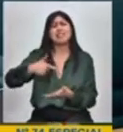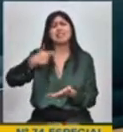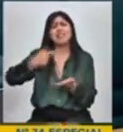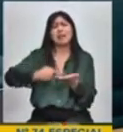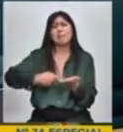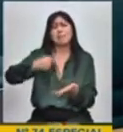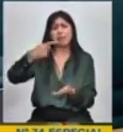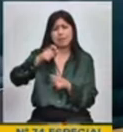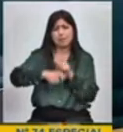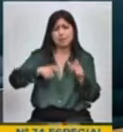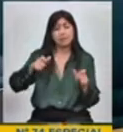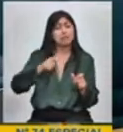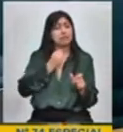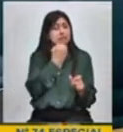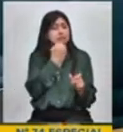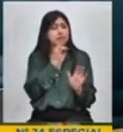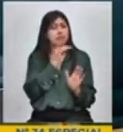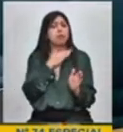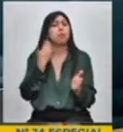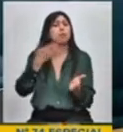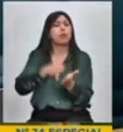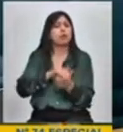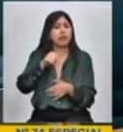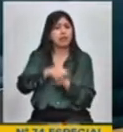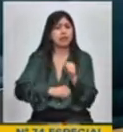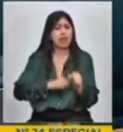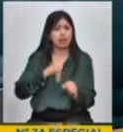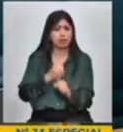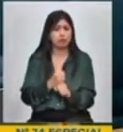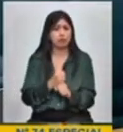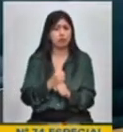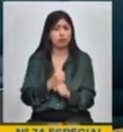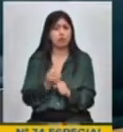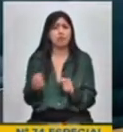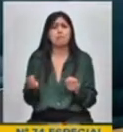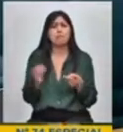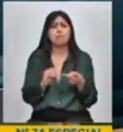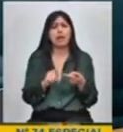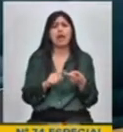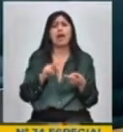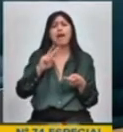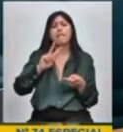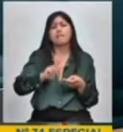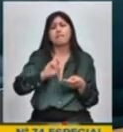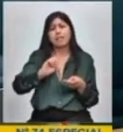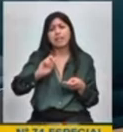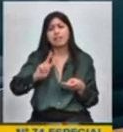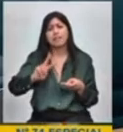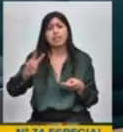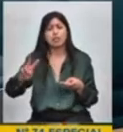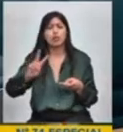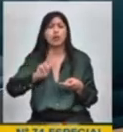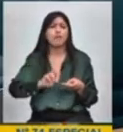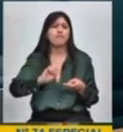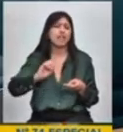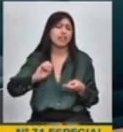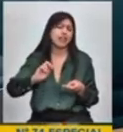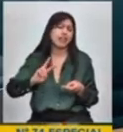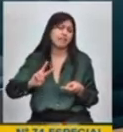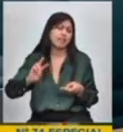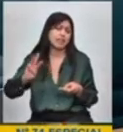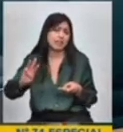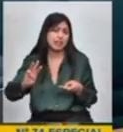personas, puedo equivocarme, muertas en este año. Si sumamos las del 2022 y 2023, superamos